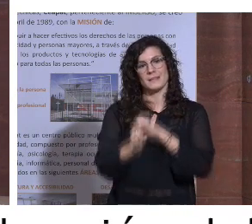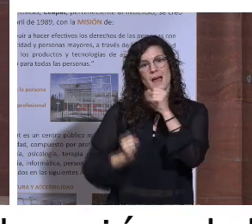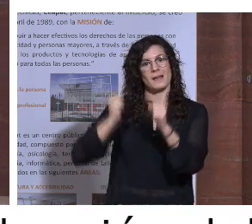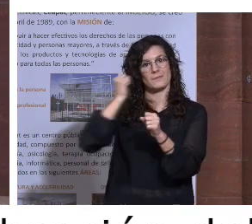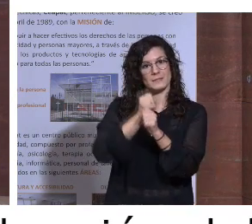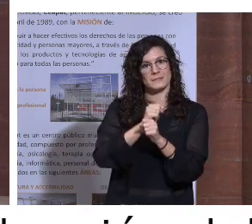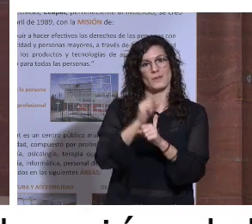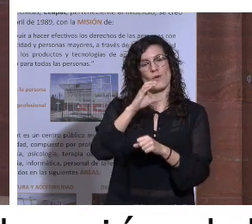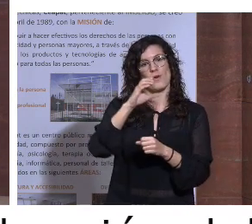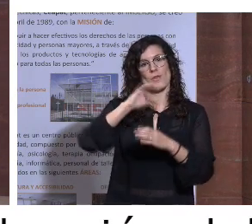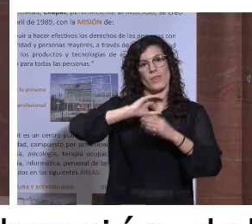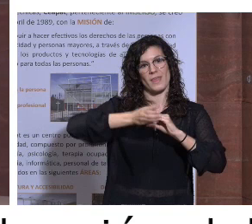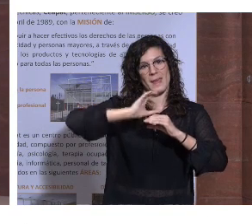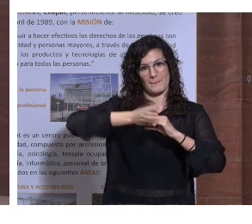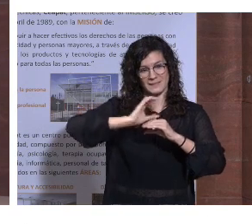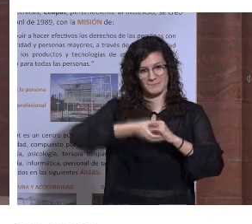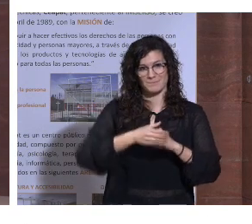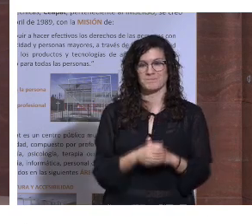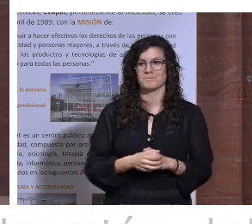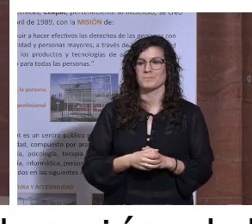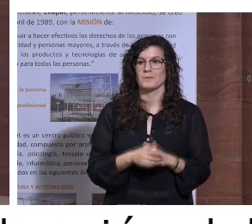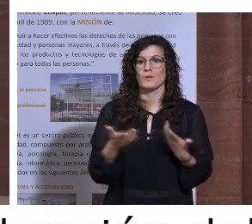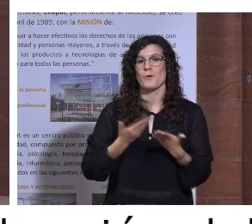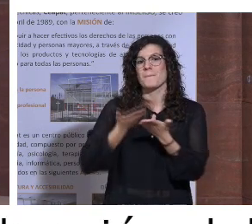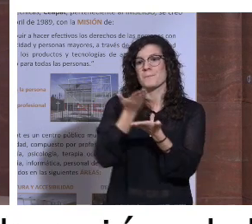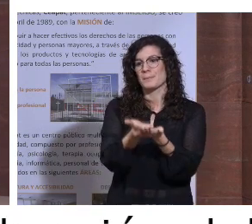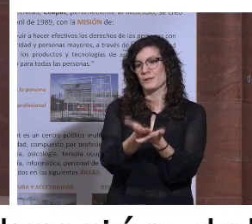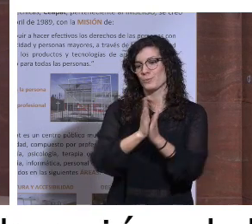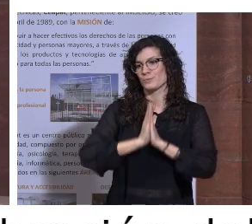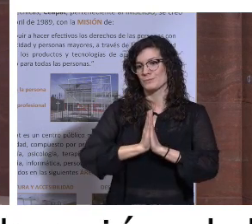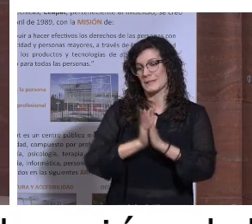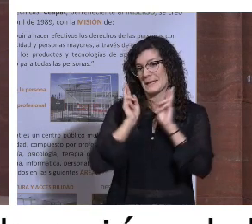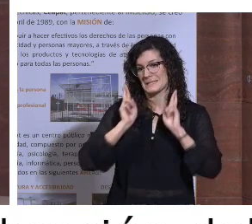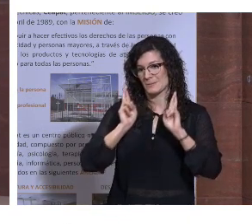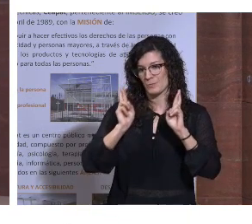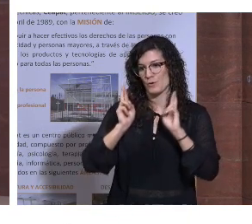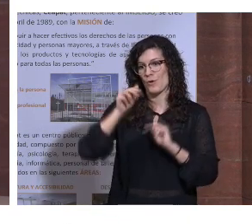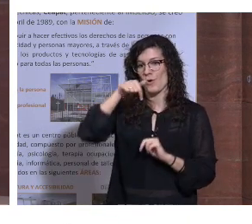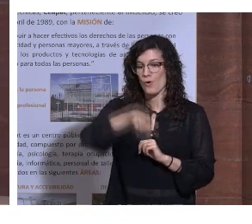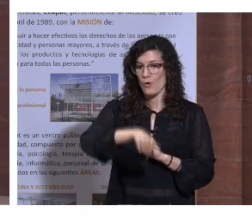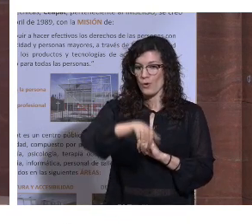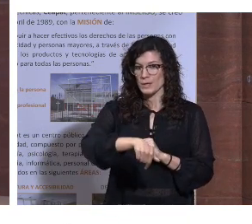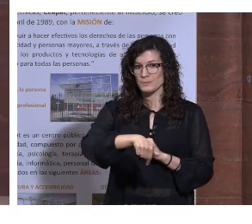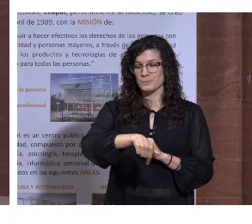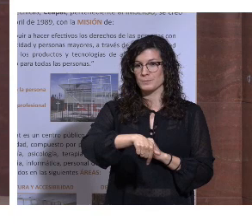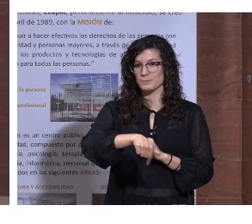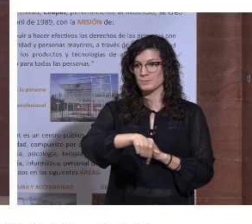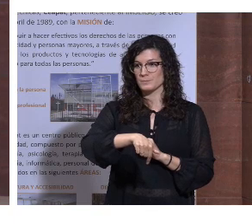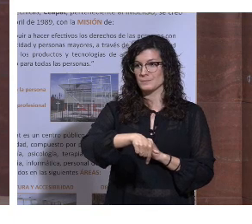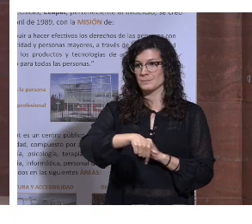del CEAPAD, pero con un ruego y desde luego yo espero de aquí sacar